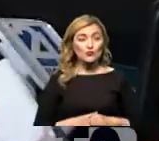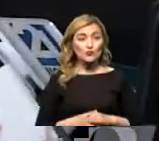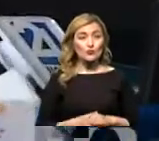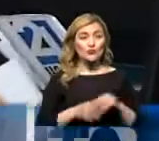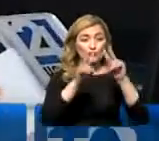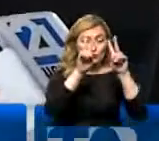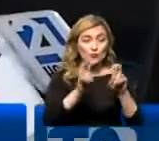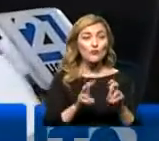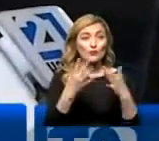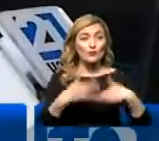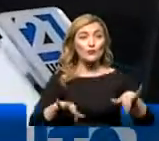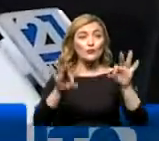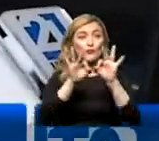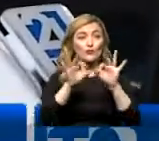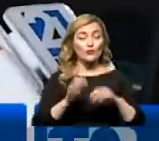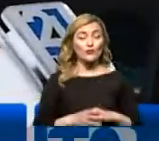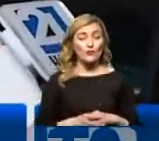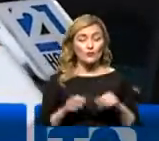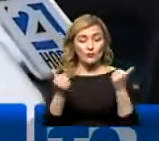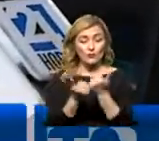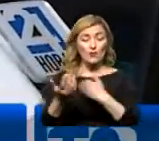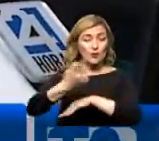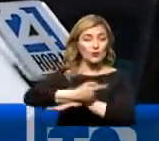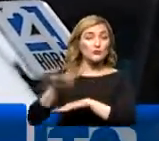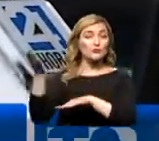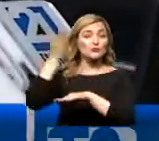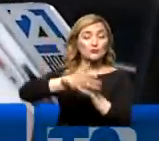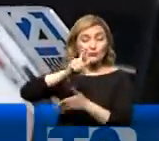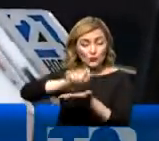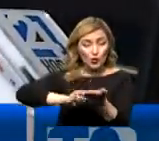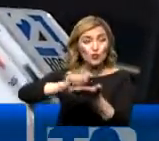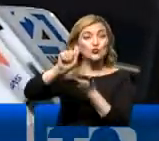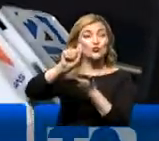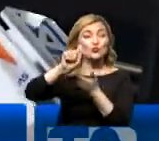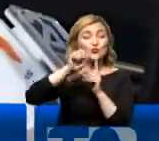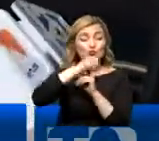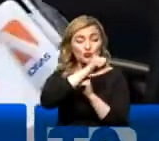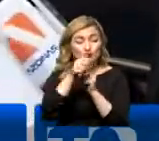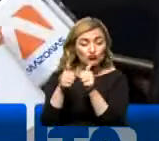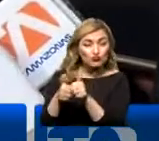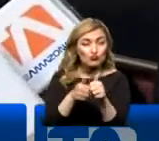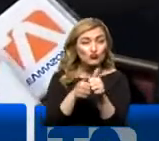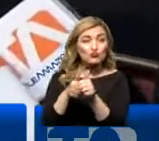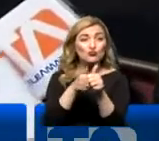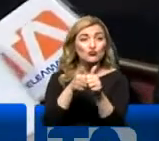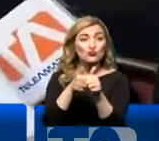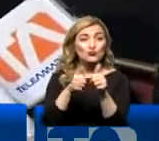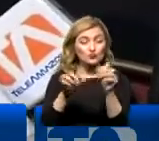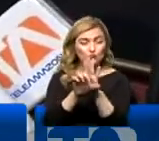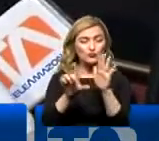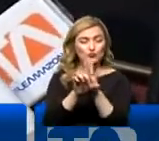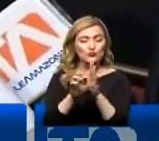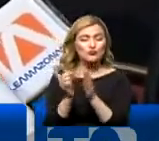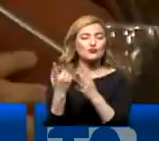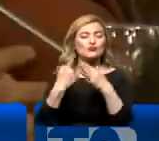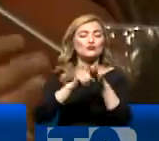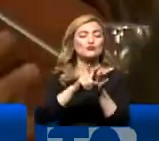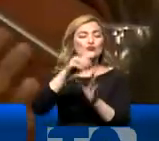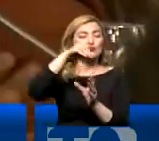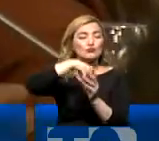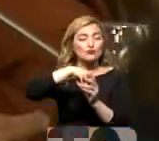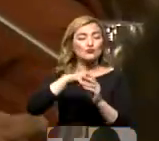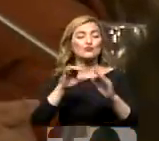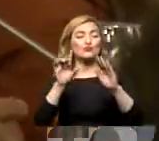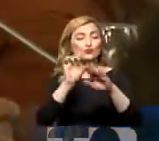que son importantes. Recordemos que la Asamblea en días anteriores aprobó, por ejemplo, el sistema de seguimiento de la legislación, que va a ser incluido también en esta ley. Un